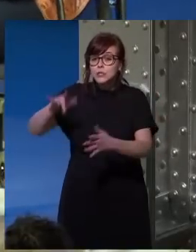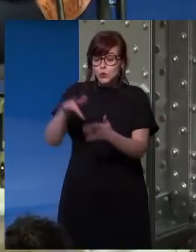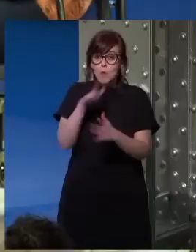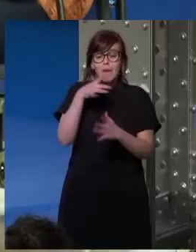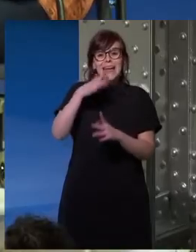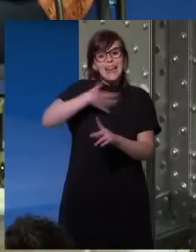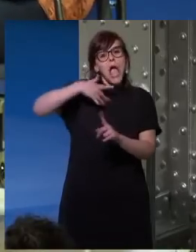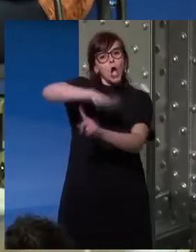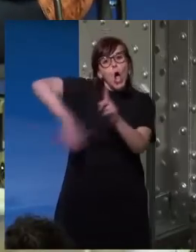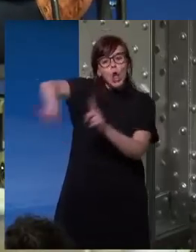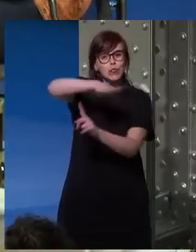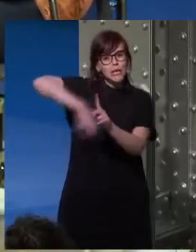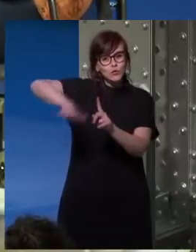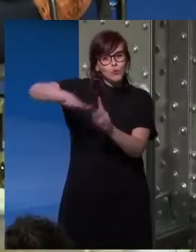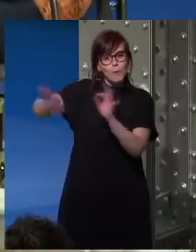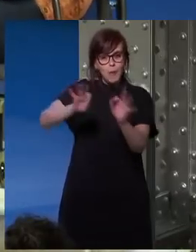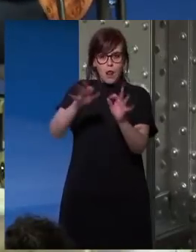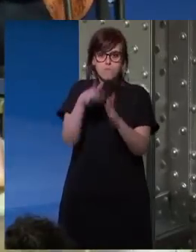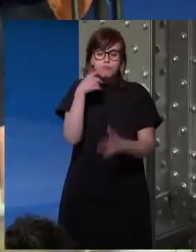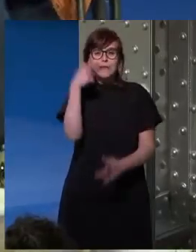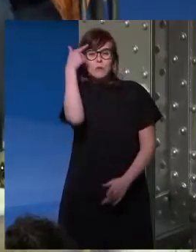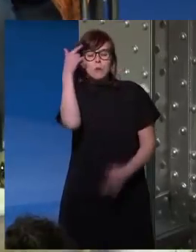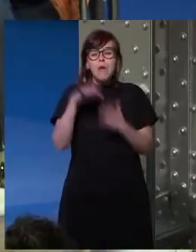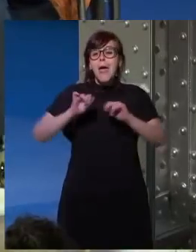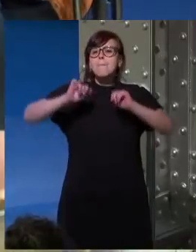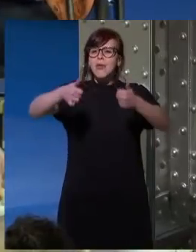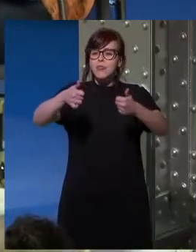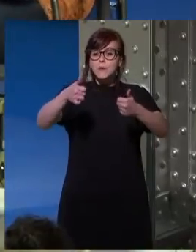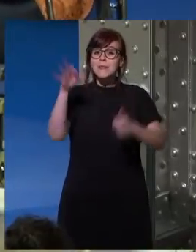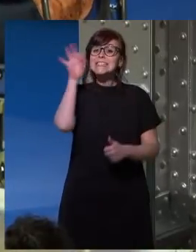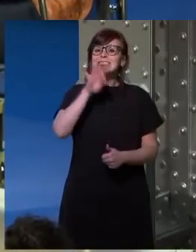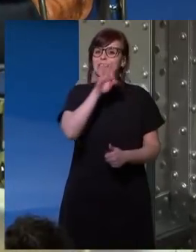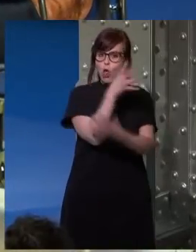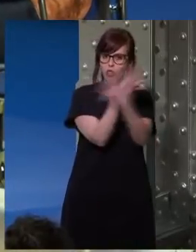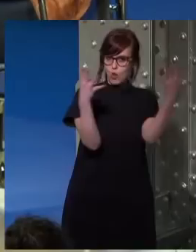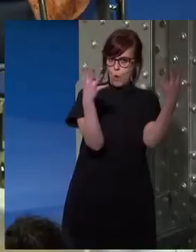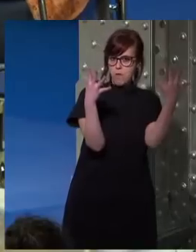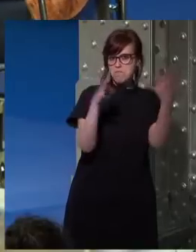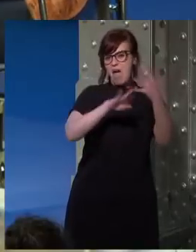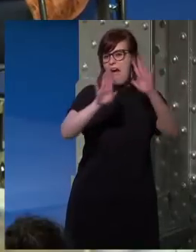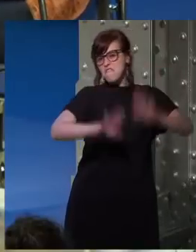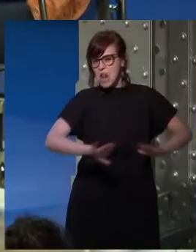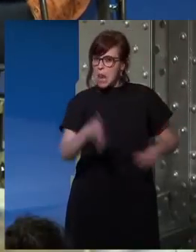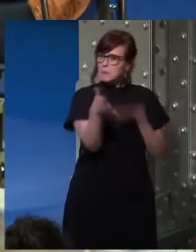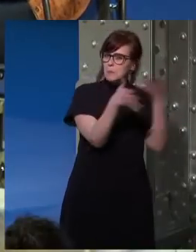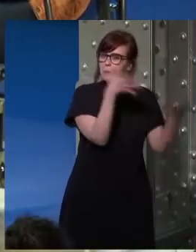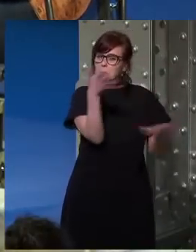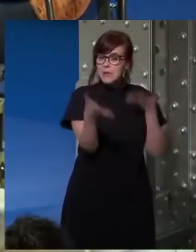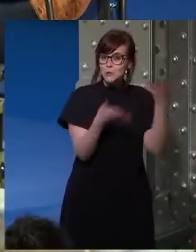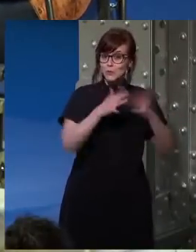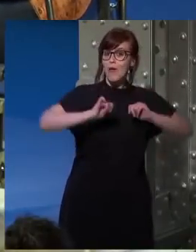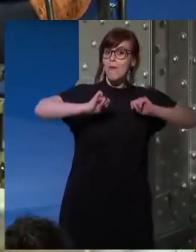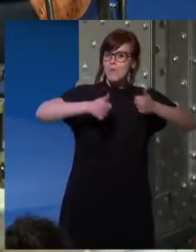para contextualizarlo un poco y decir, bueno, ¿dónde empiezo, no? Decidí empezar a finales del siglo XIX, que es un poco cuando empieza